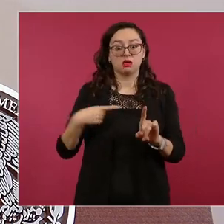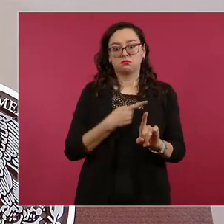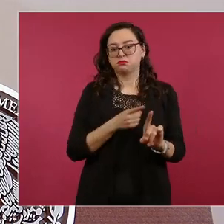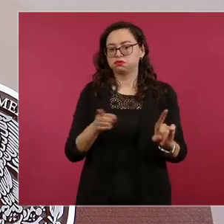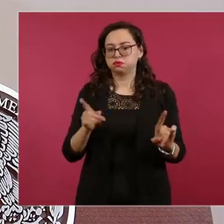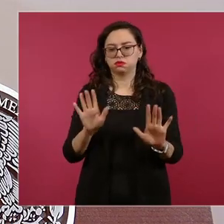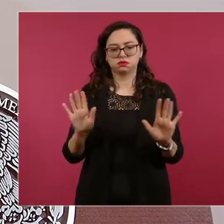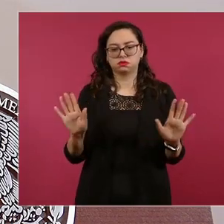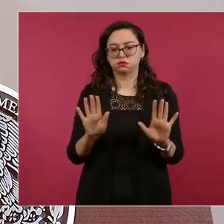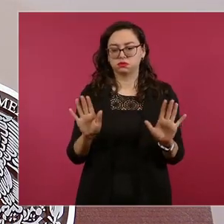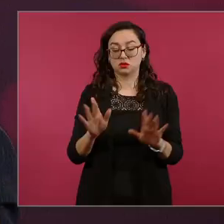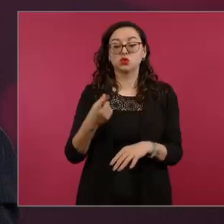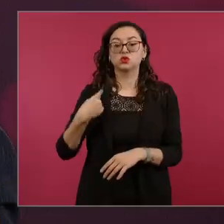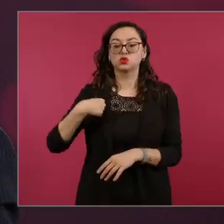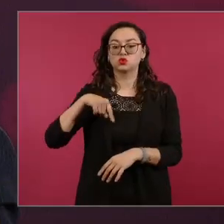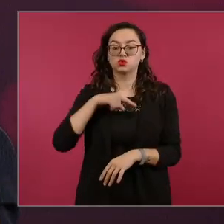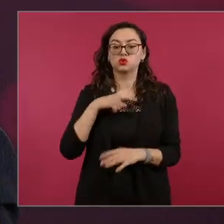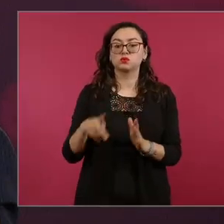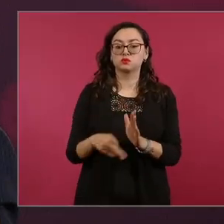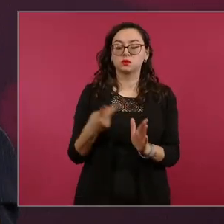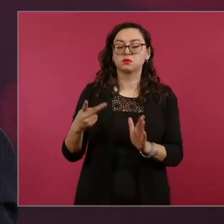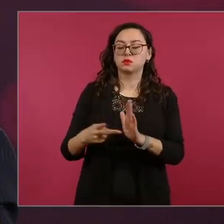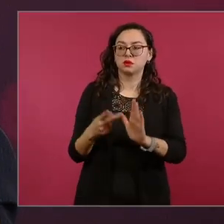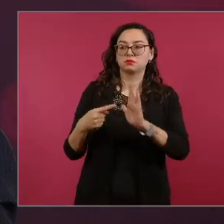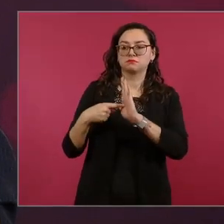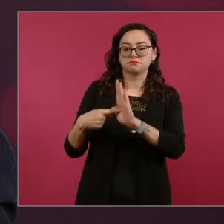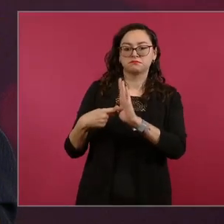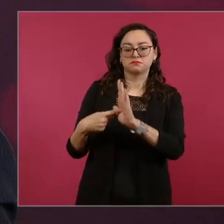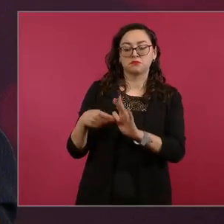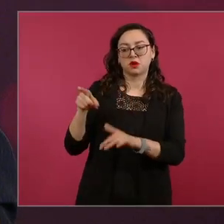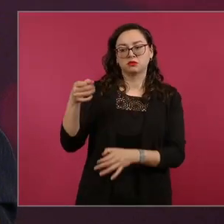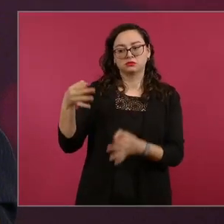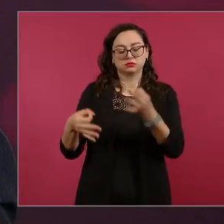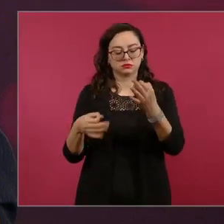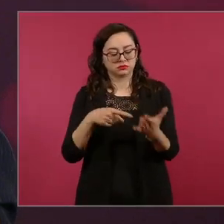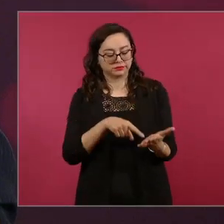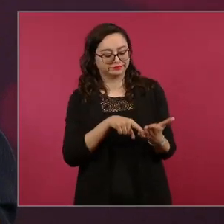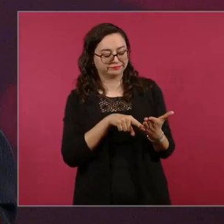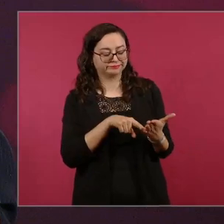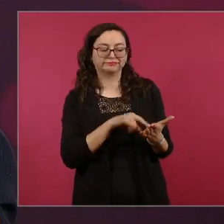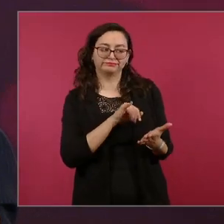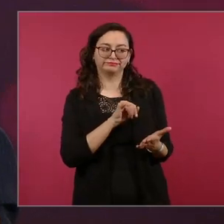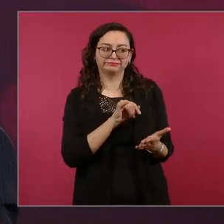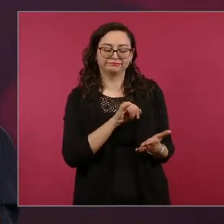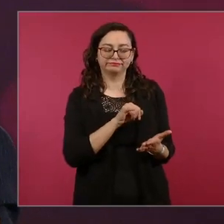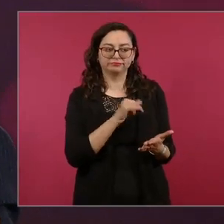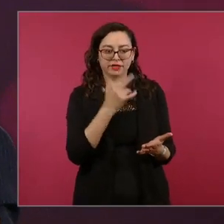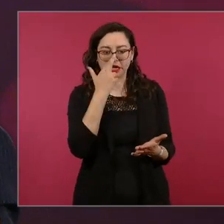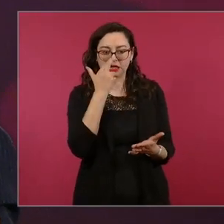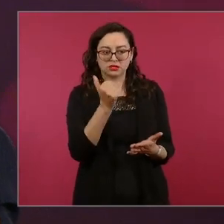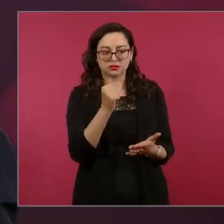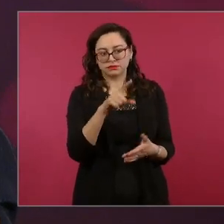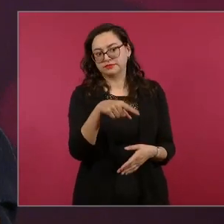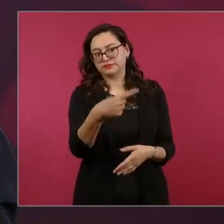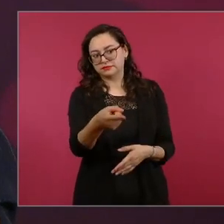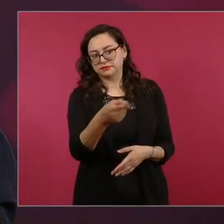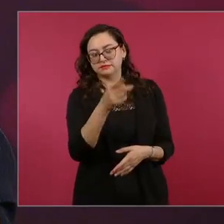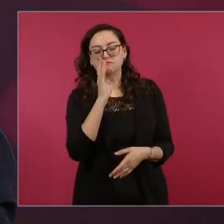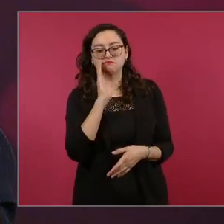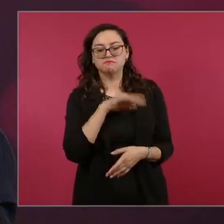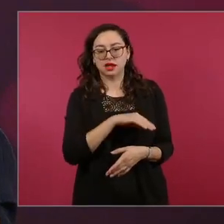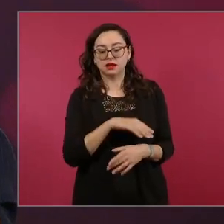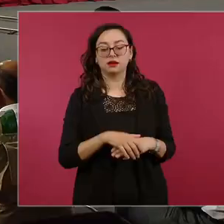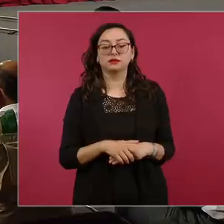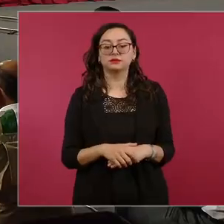casos se ha ganado. Esta interpretación ha sido utilizada de manera correcta por la autoridad fiscal. Se alega también por